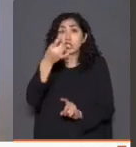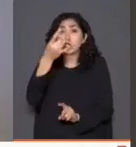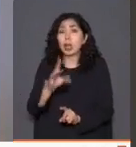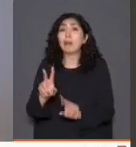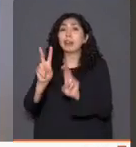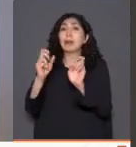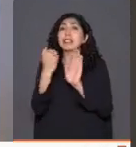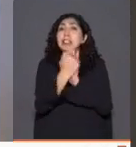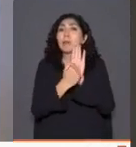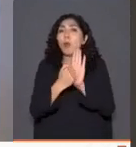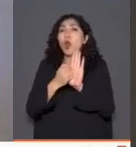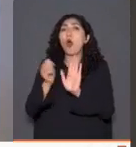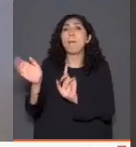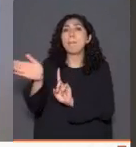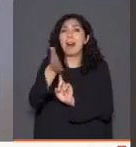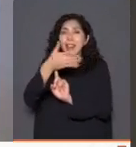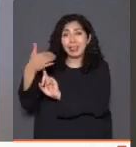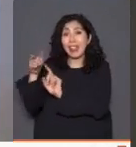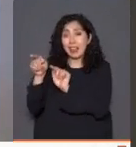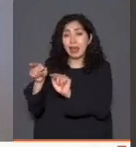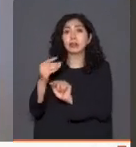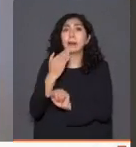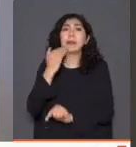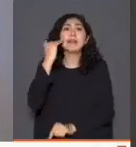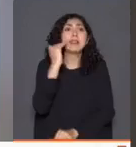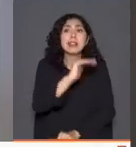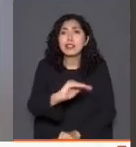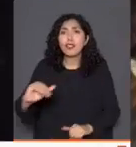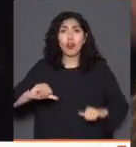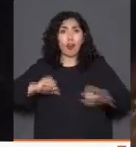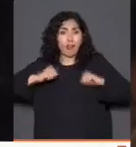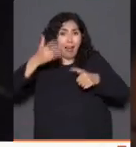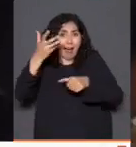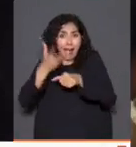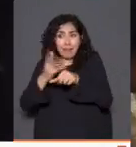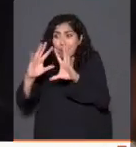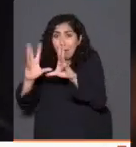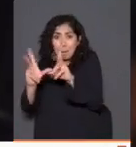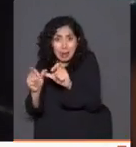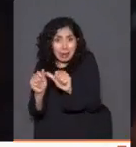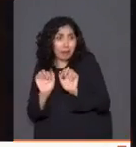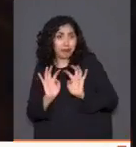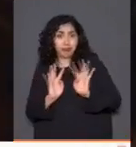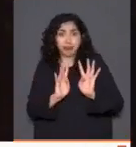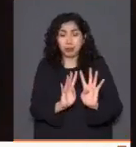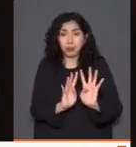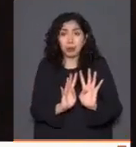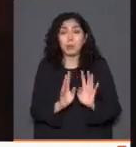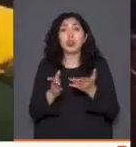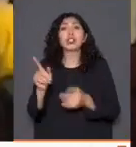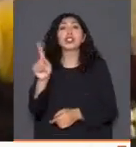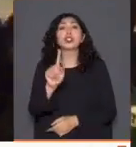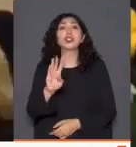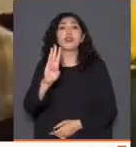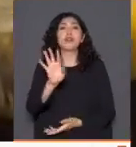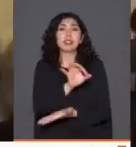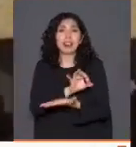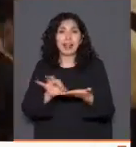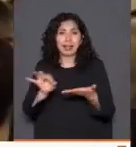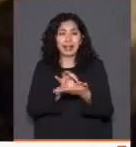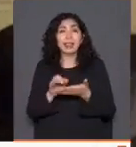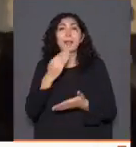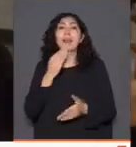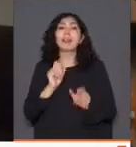como es la bandera sino que para los niños y niñas y adolescentes familias presentes tanto la subsecretaría como la defensoría de la